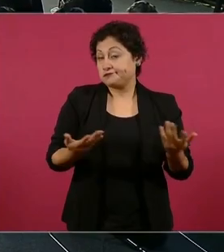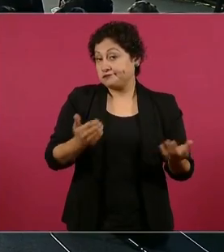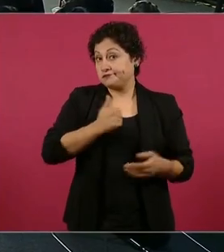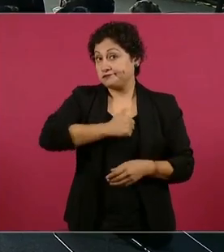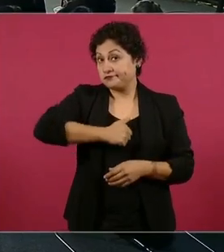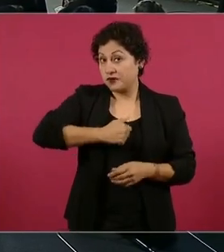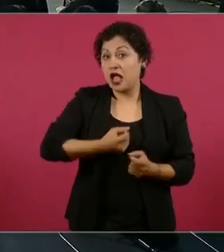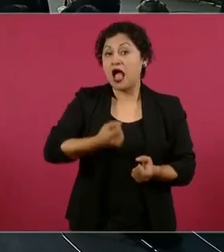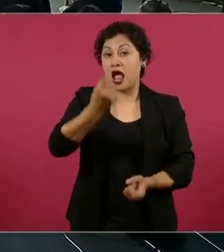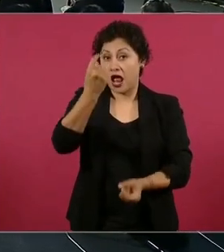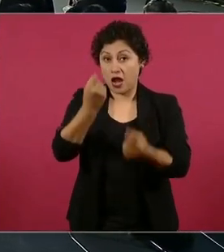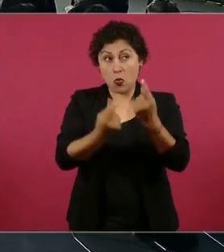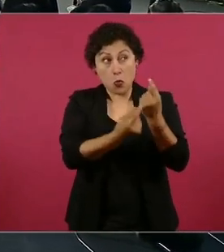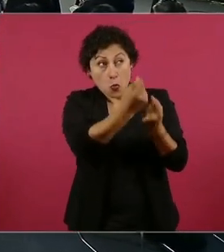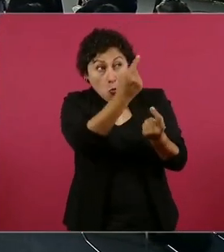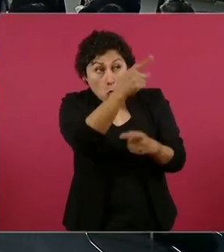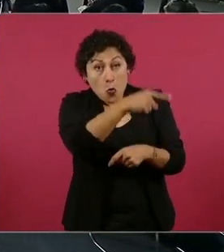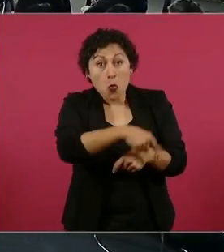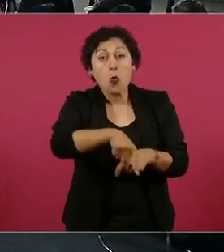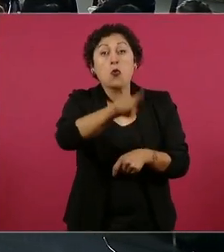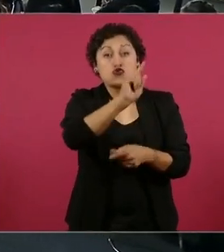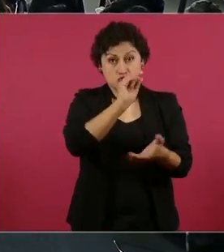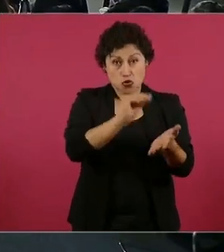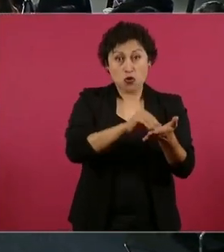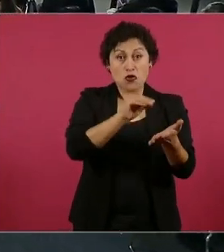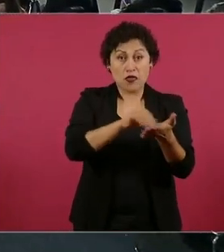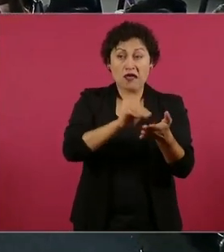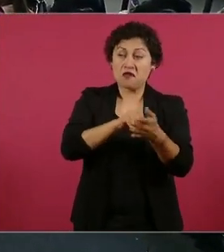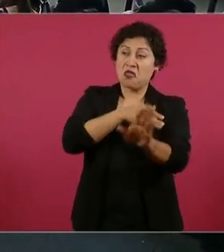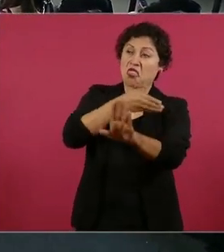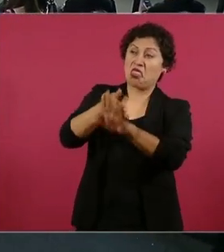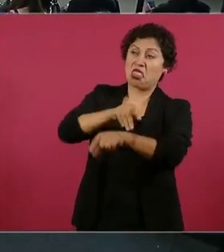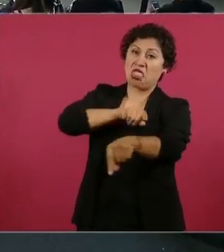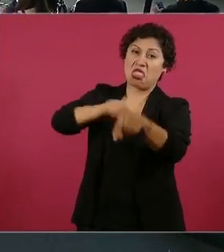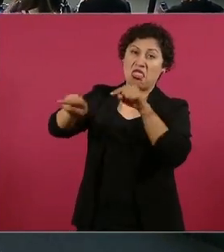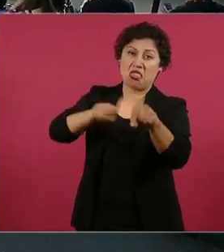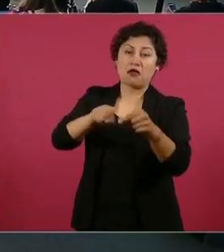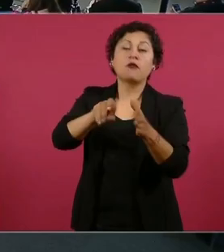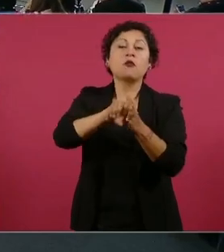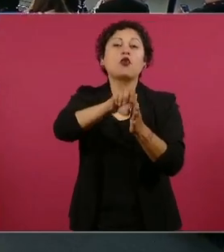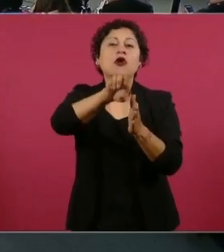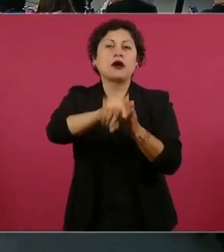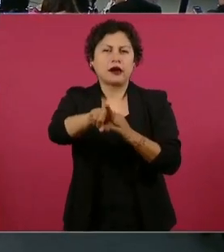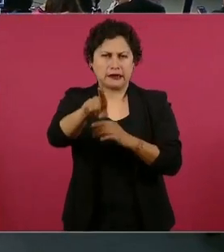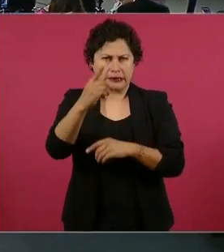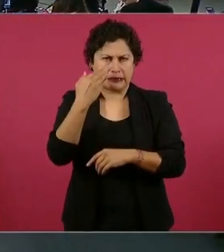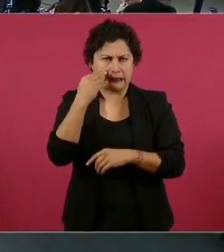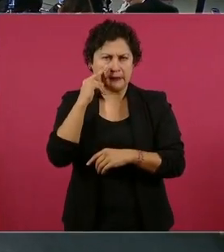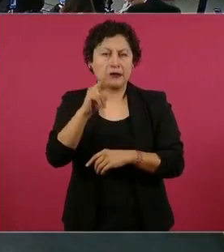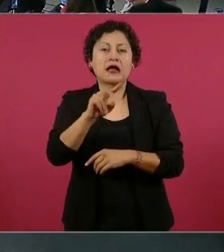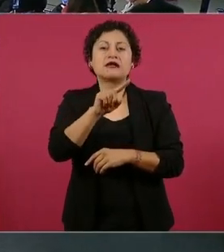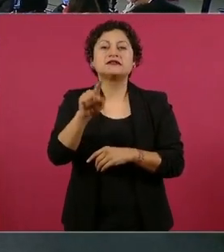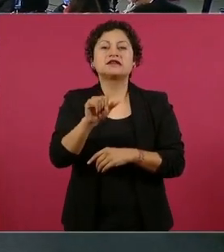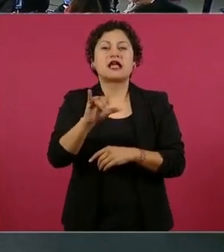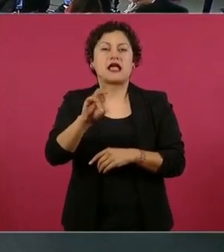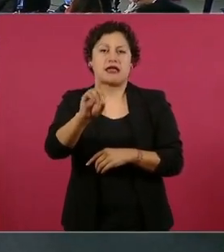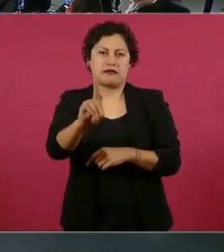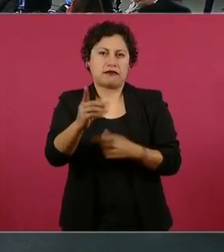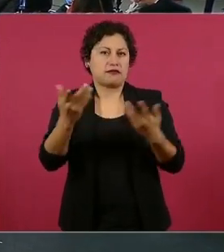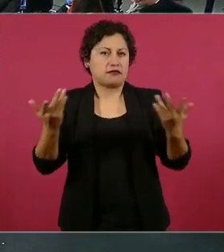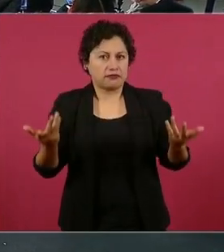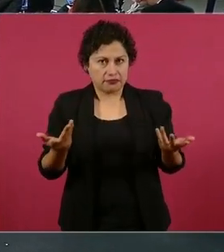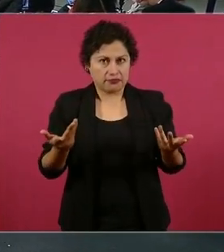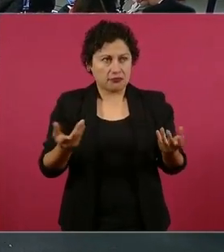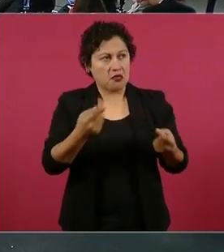Said y todos ellos. Y ya ni hablemos de sectores,